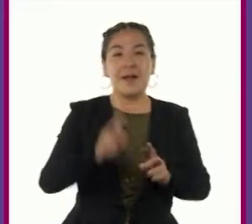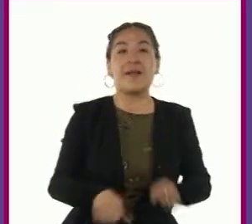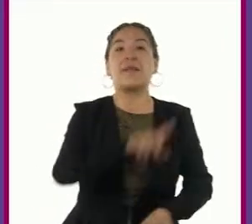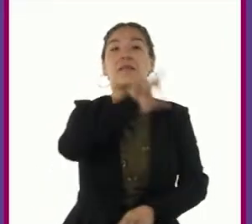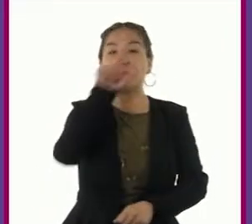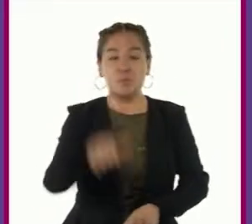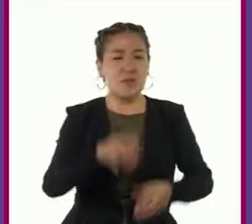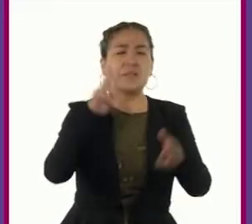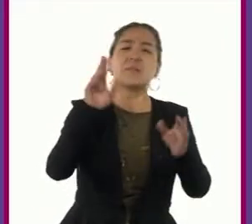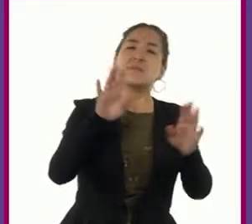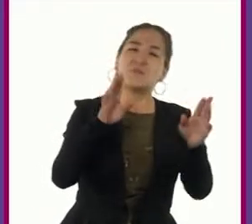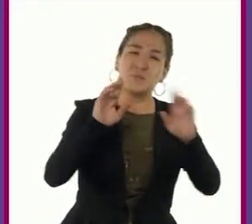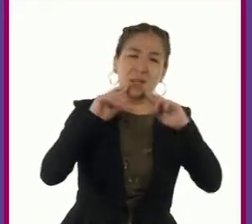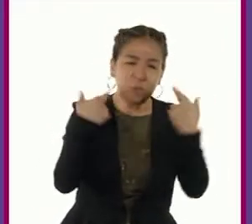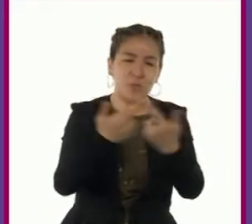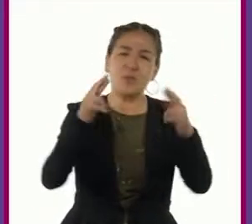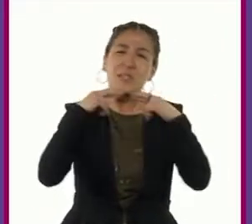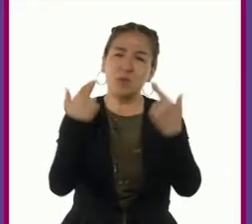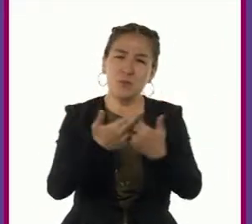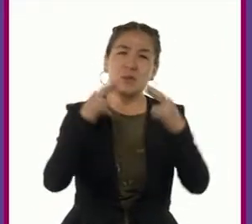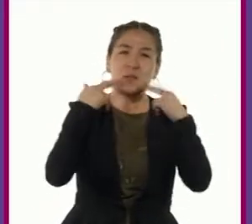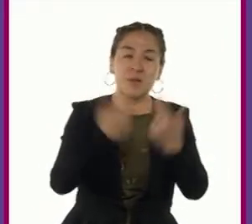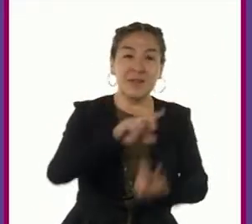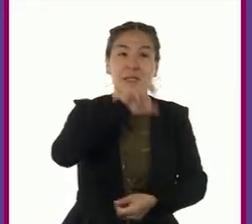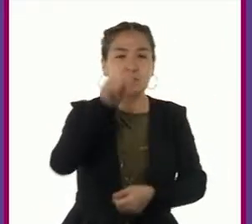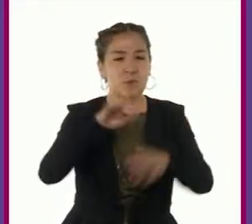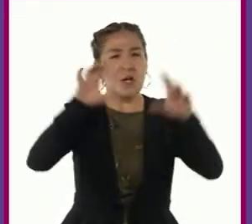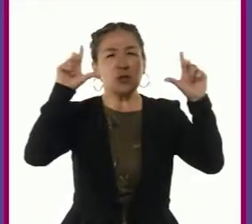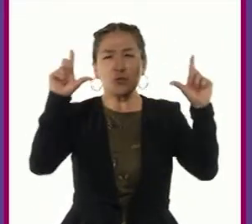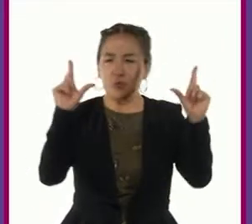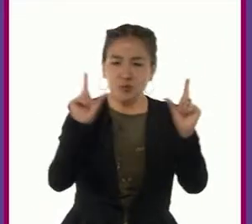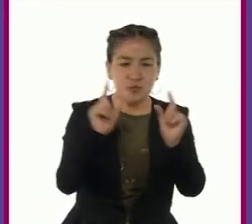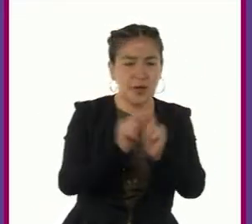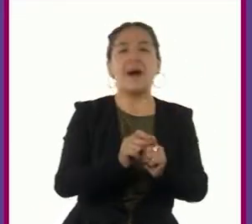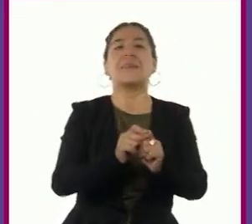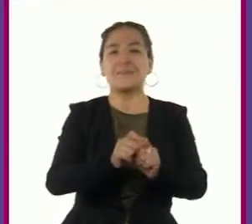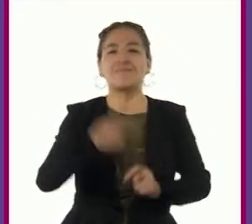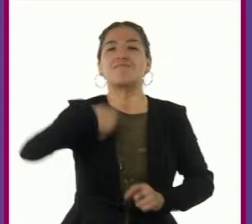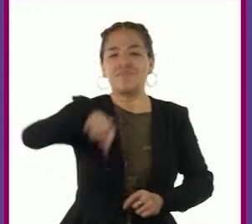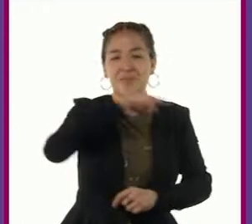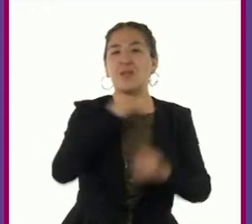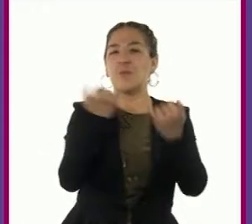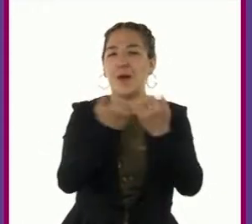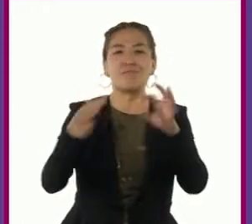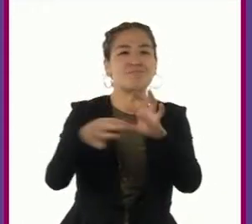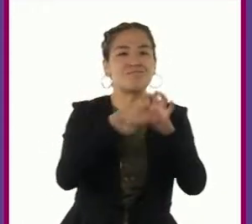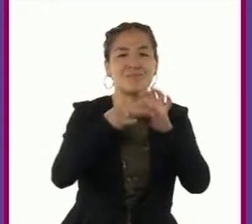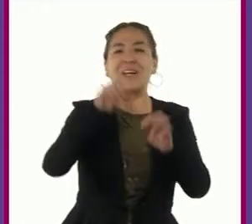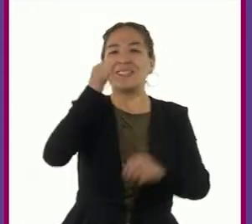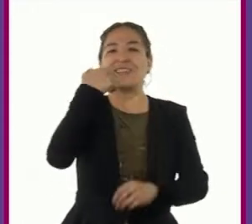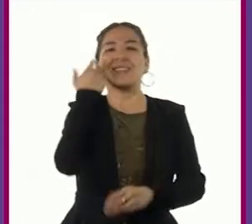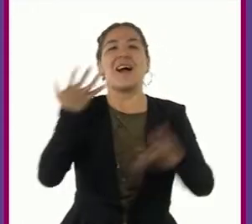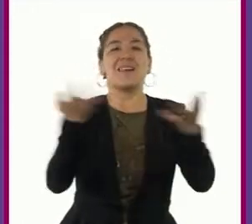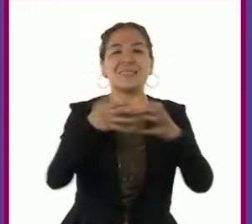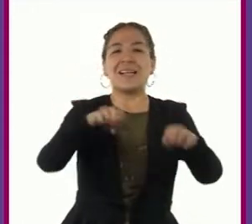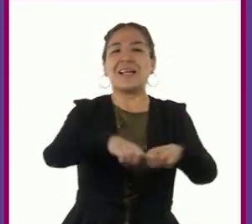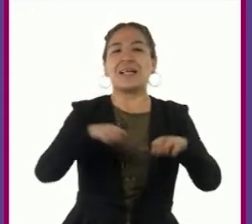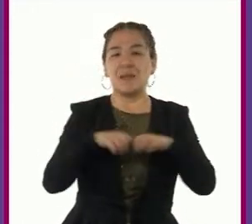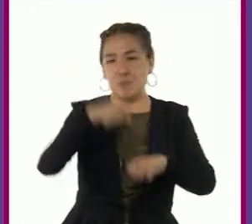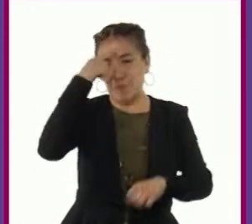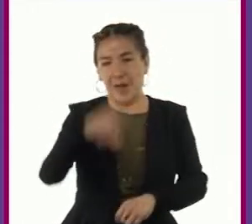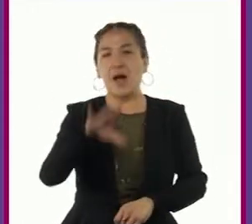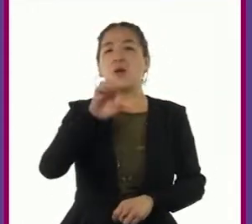de reunirnos, nos dimos cuenta de nuestras coincidencias y decidimos formar un equipo para contender por el